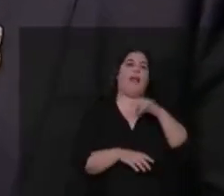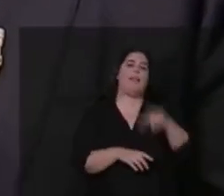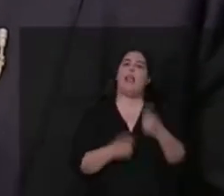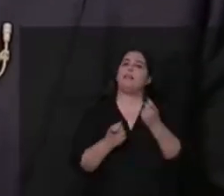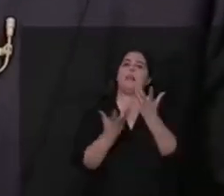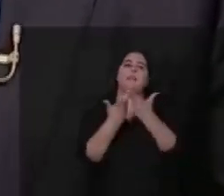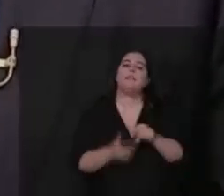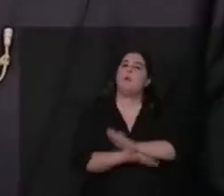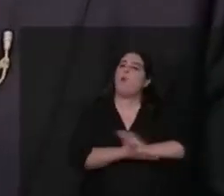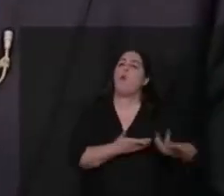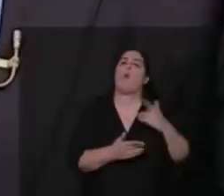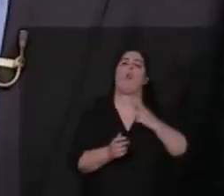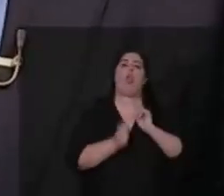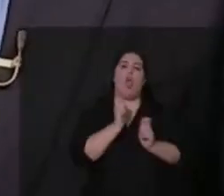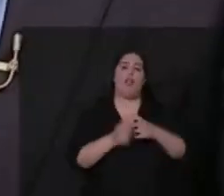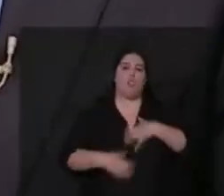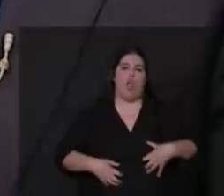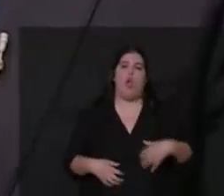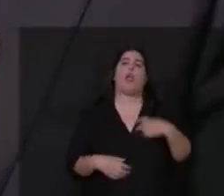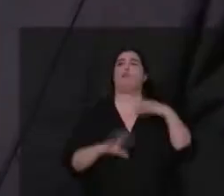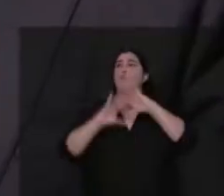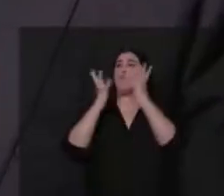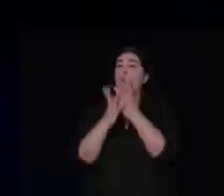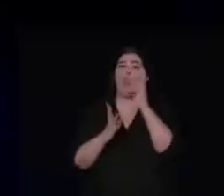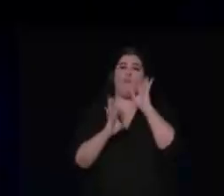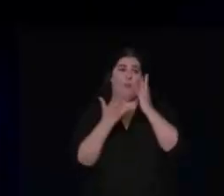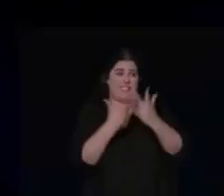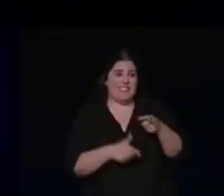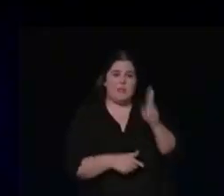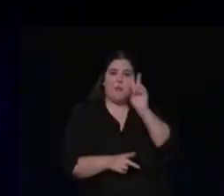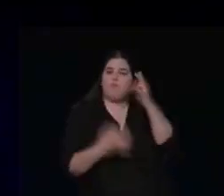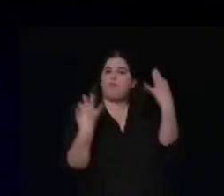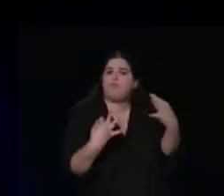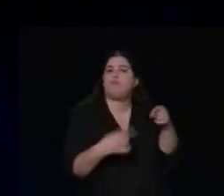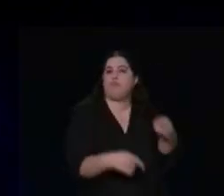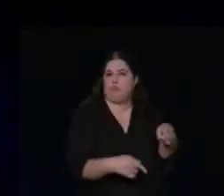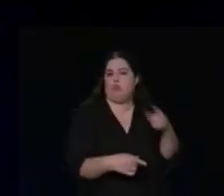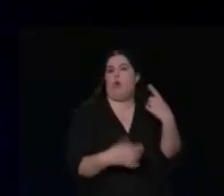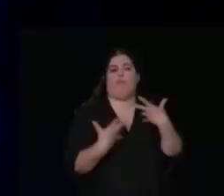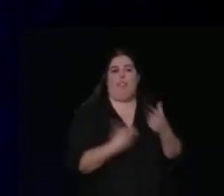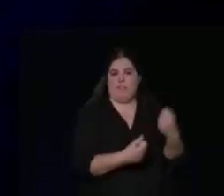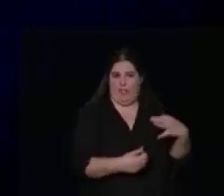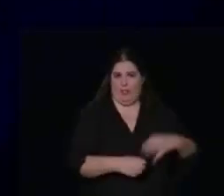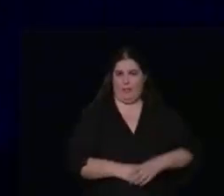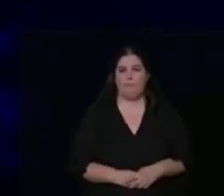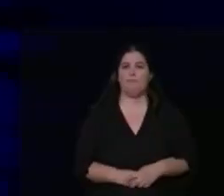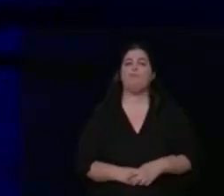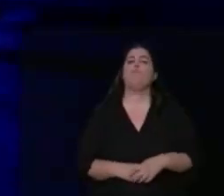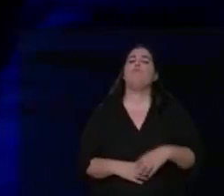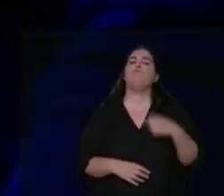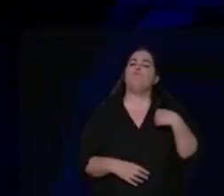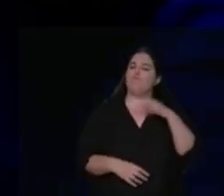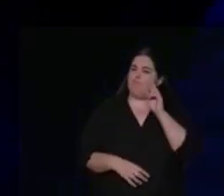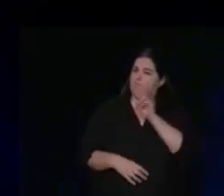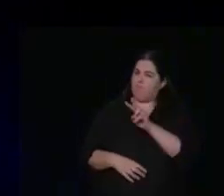de órganos que es respetado en todo el mundo. Muy bien, tiene la palabra Javier Milei. A ver, me resulta muy